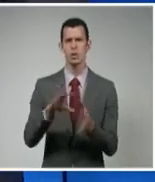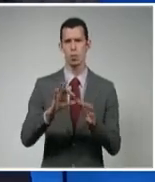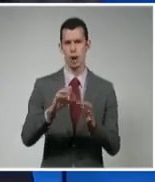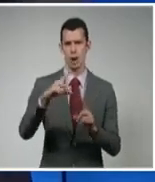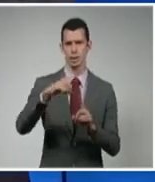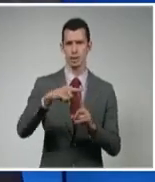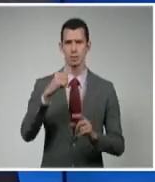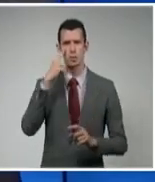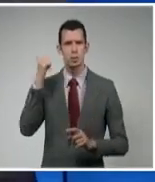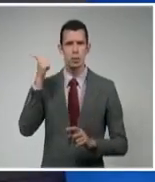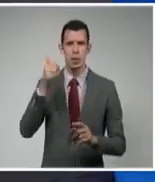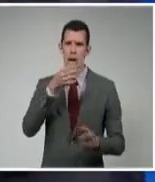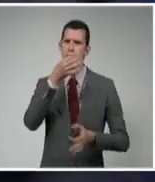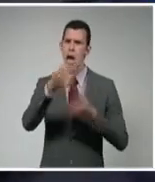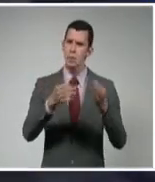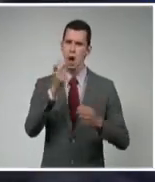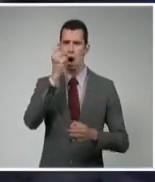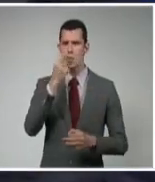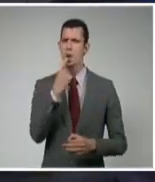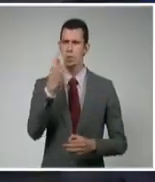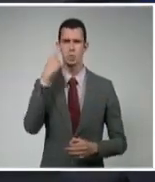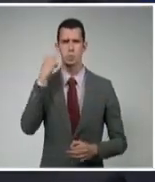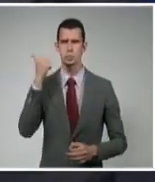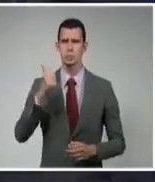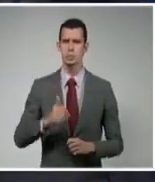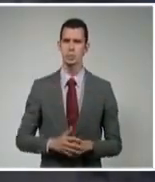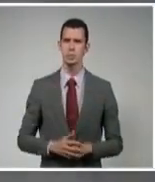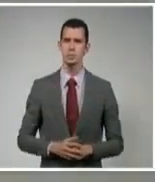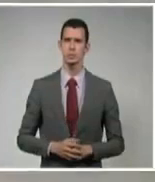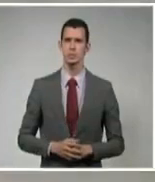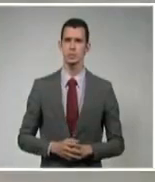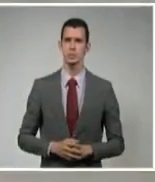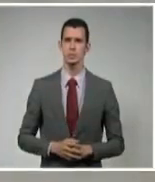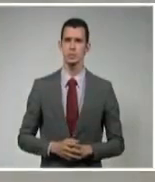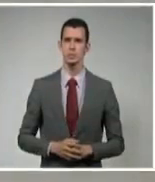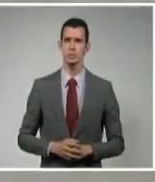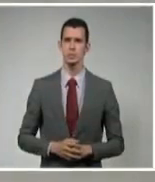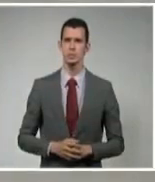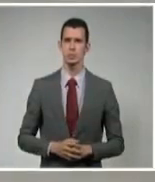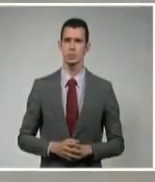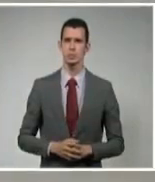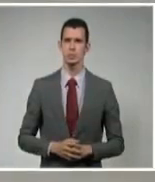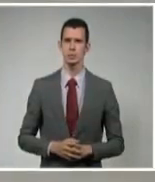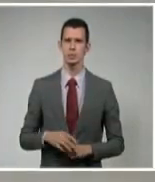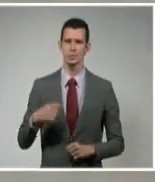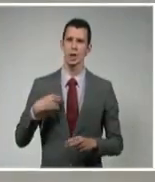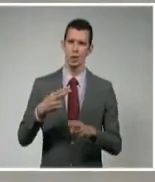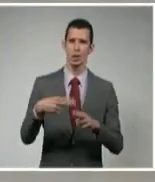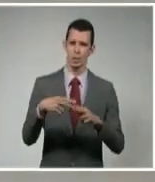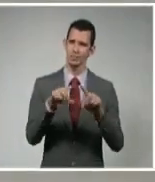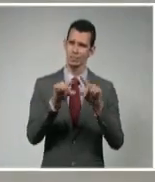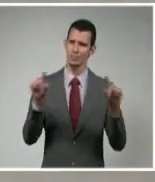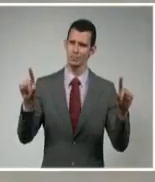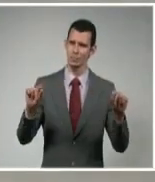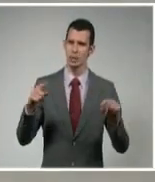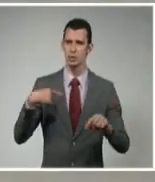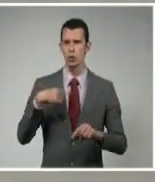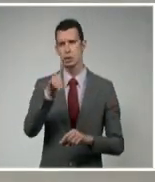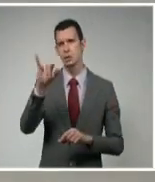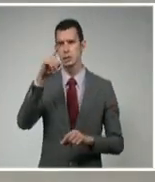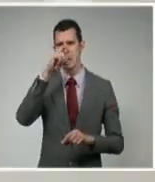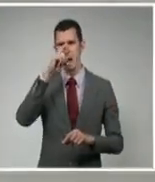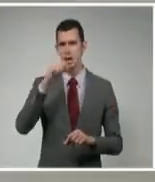escuchar el testimonio del primer joven. Vamos a ver. Mi nombre es Aurelio Leonardo Froma Tarimonda, tengo 16 años de edad,